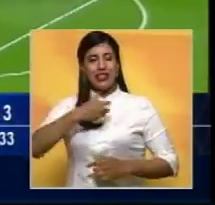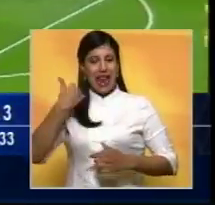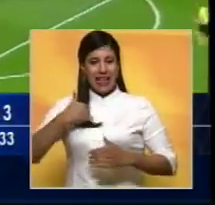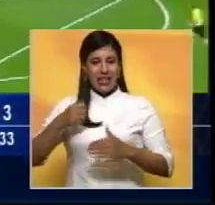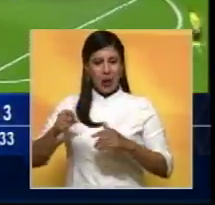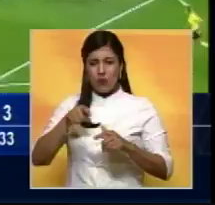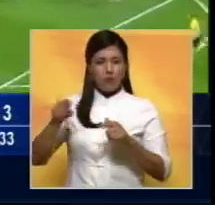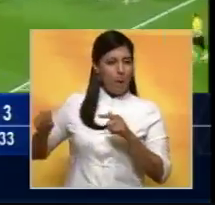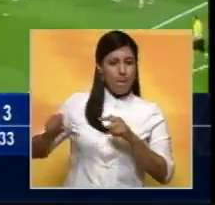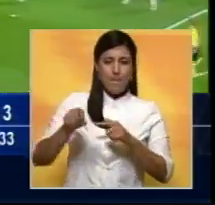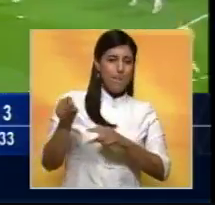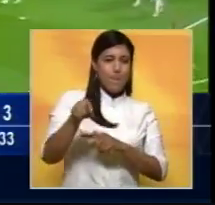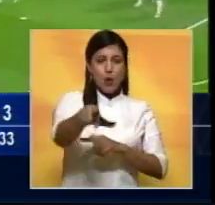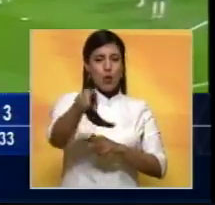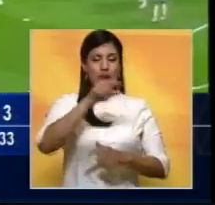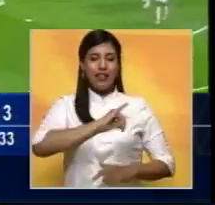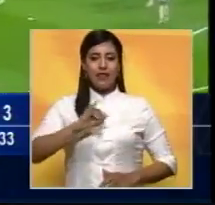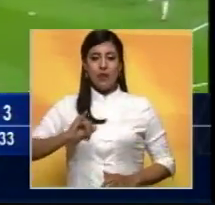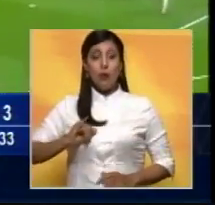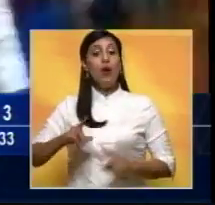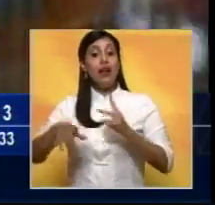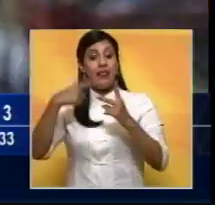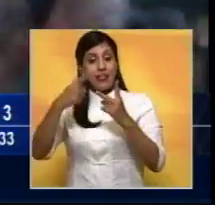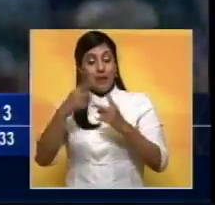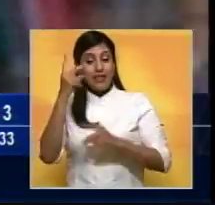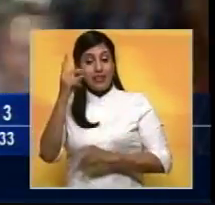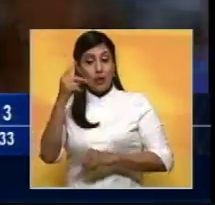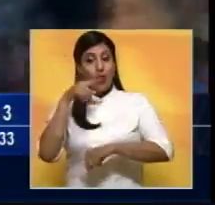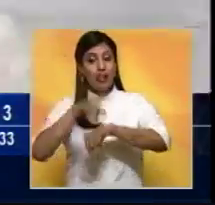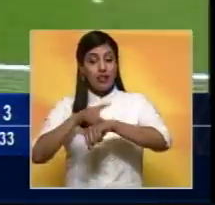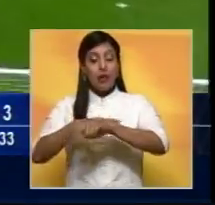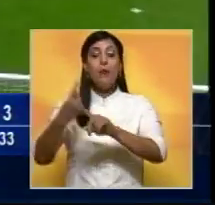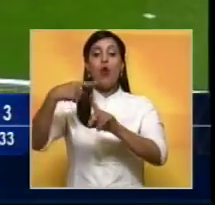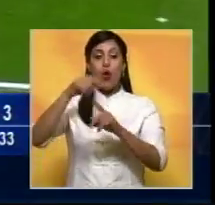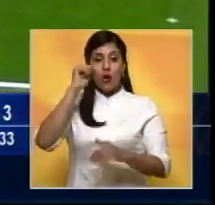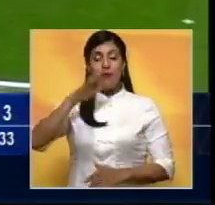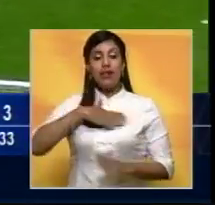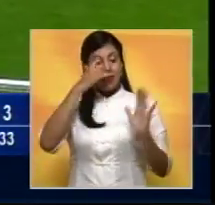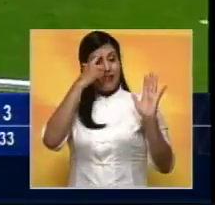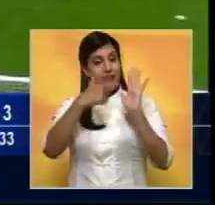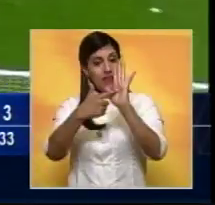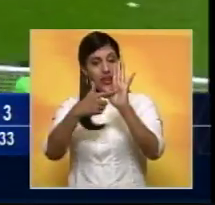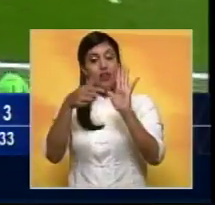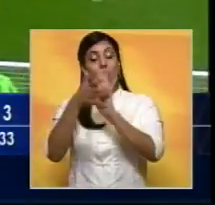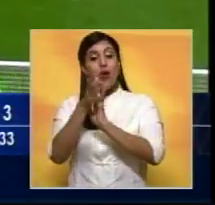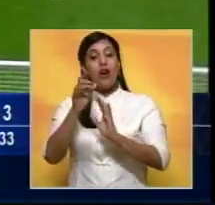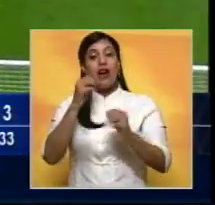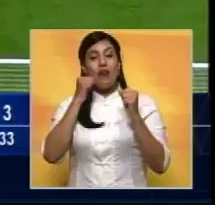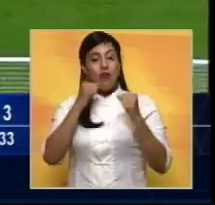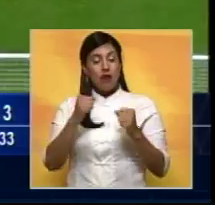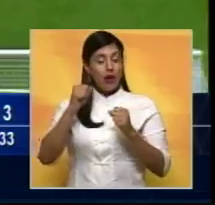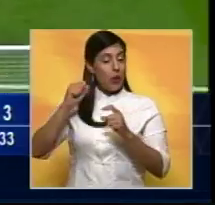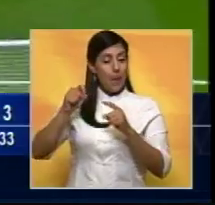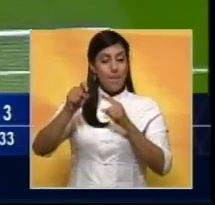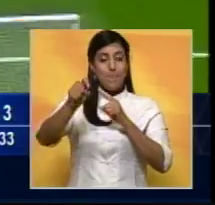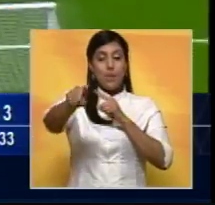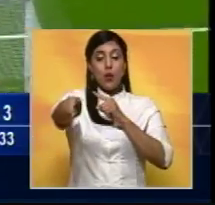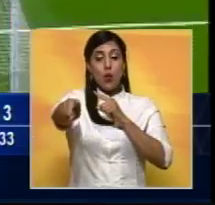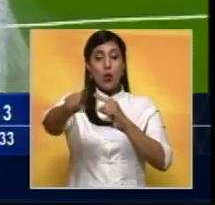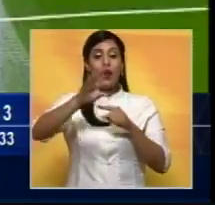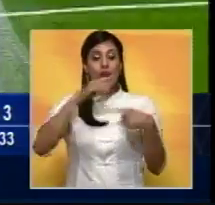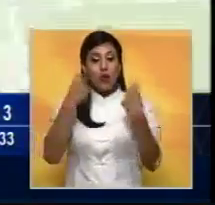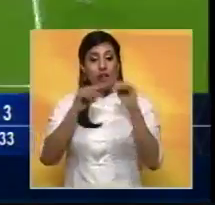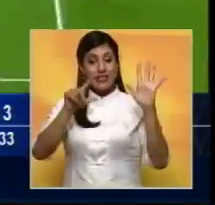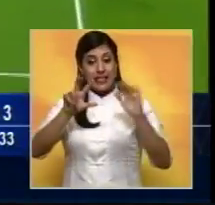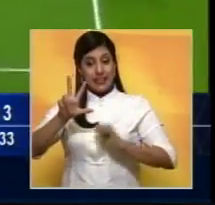acciones con una gran jugada individual. Ya en el segundo tiempo, Iván Rakitic puso enfrente a los catalanes con un soberbio disparo desde fuera del área